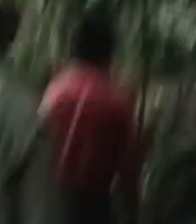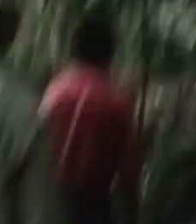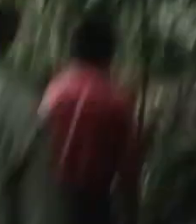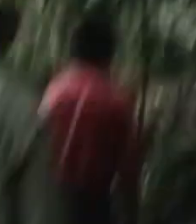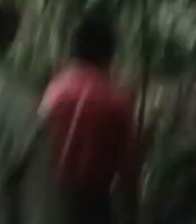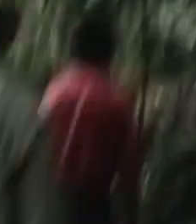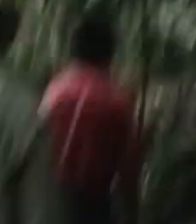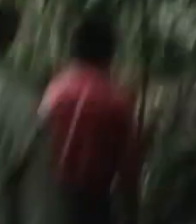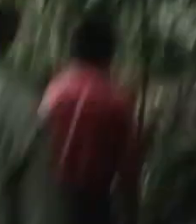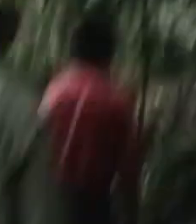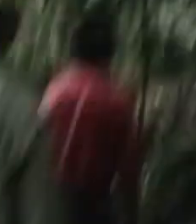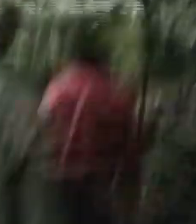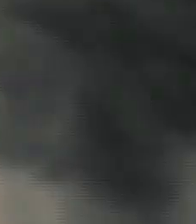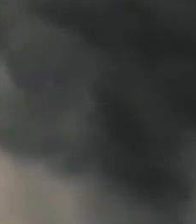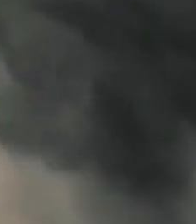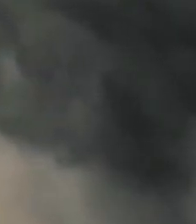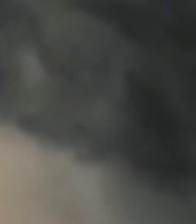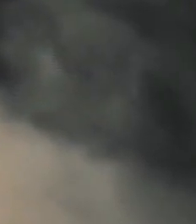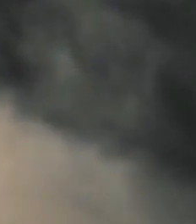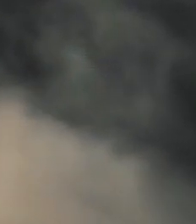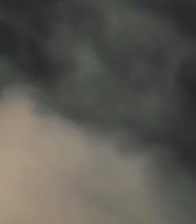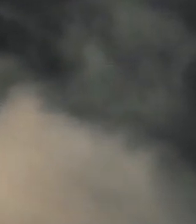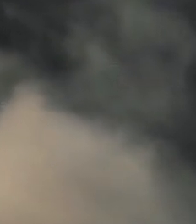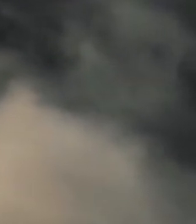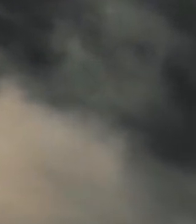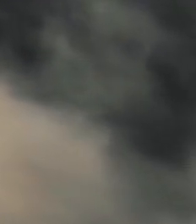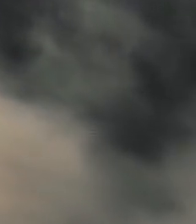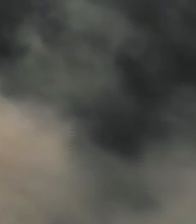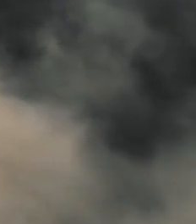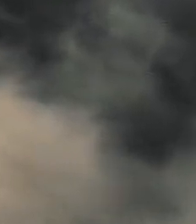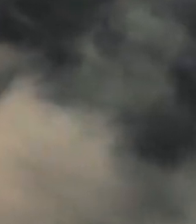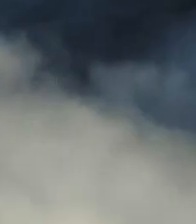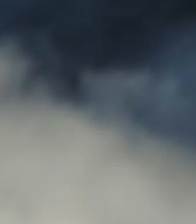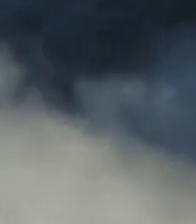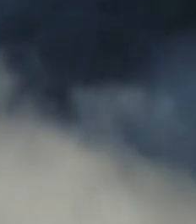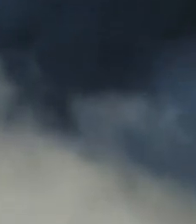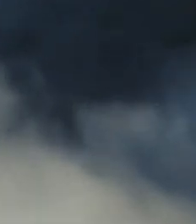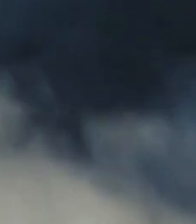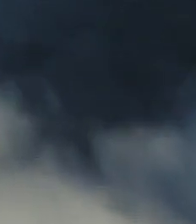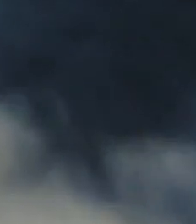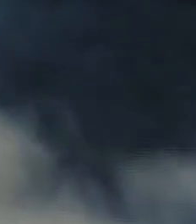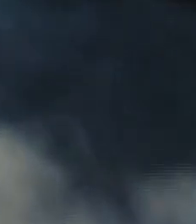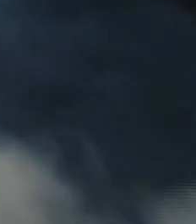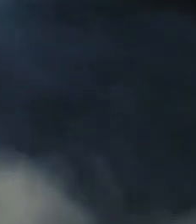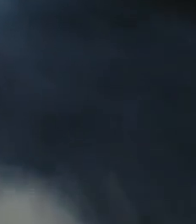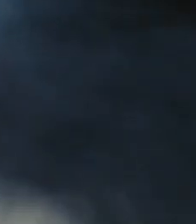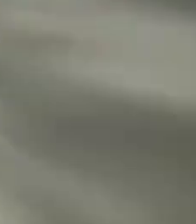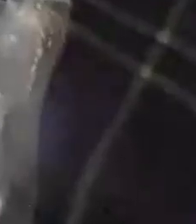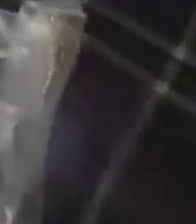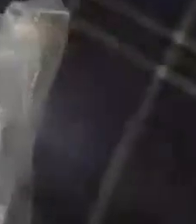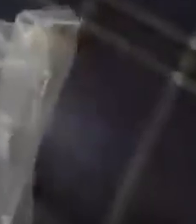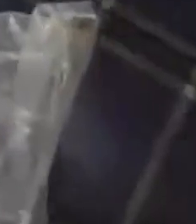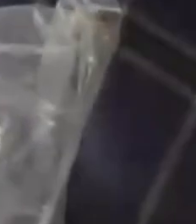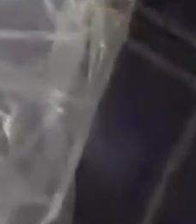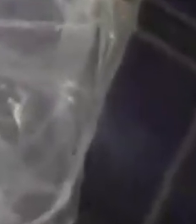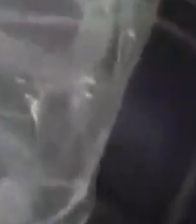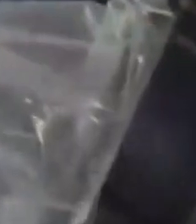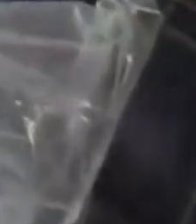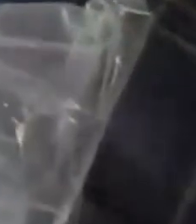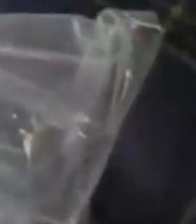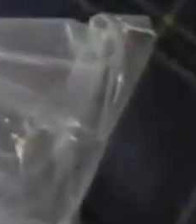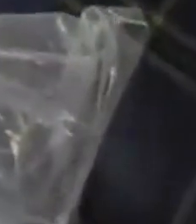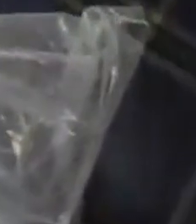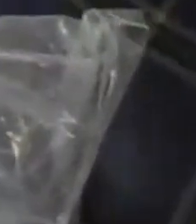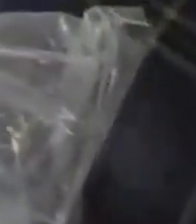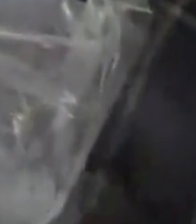nada más hermosa que habría visto en mi vida. Miradas sin filtro. Los viernes a las 9 de la